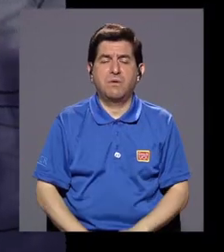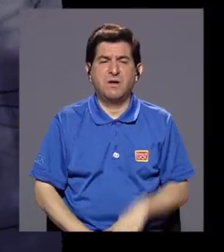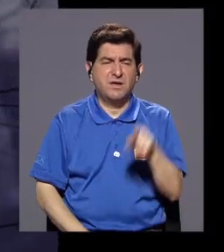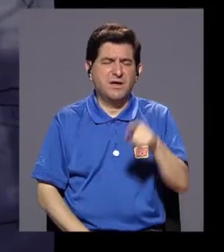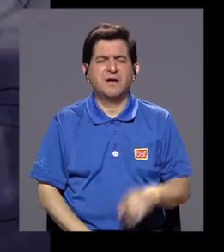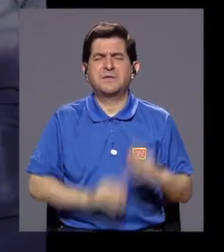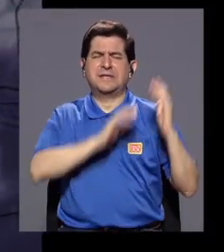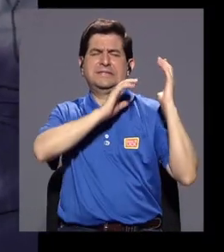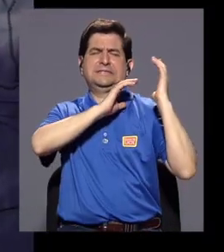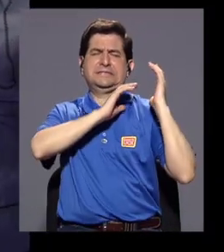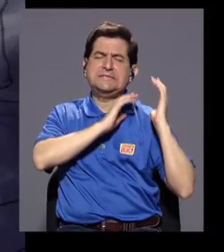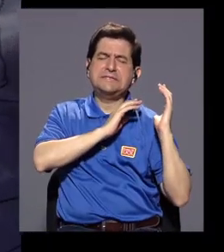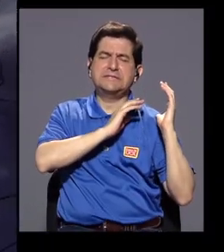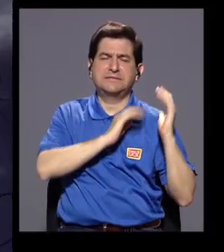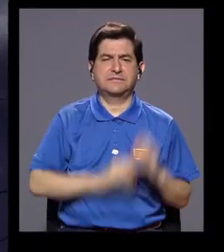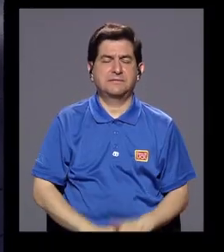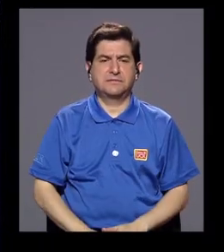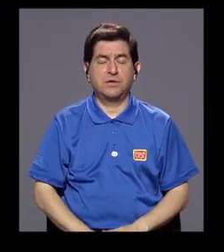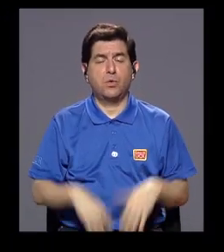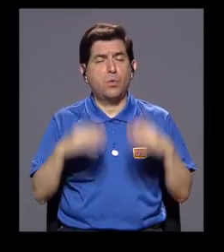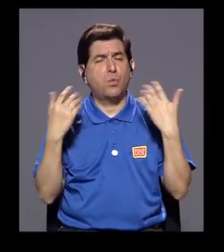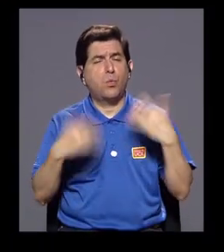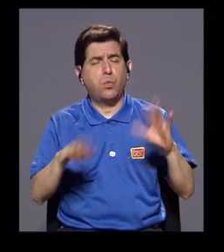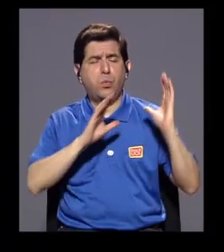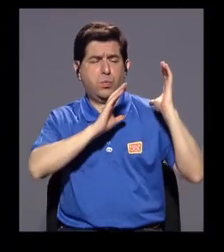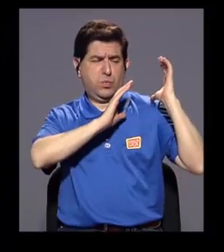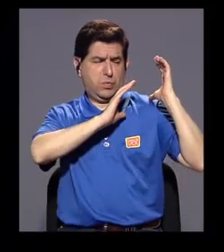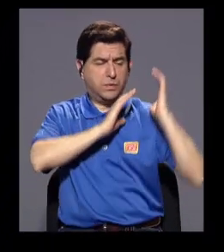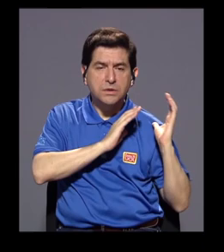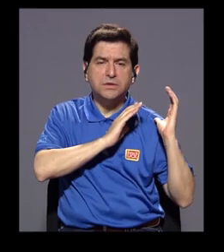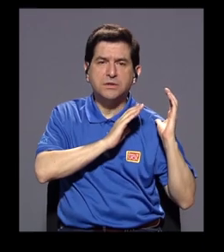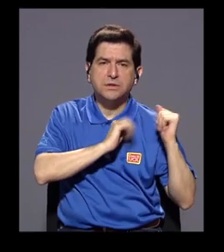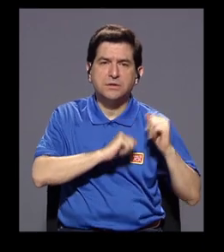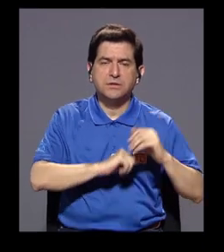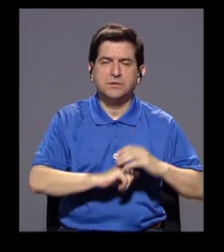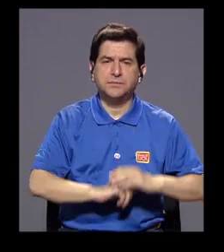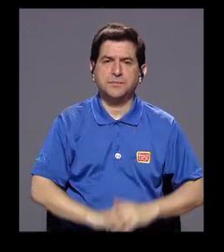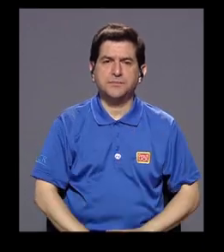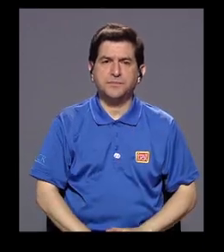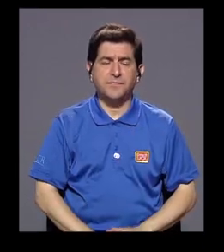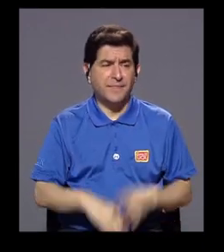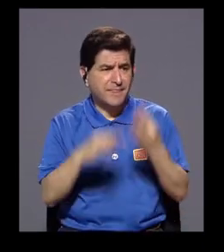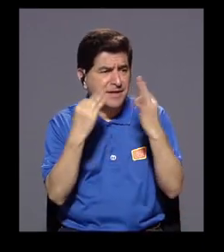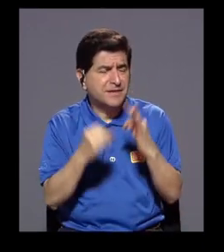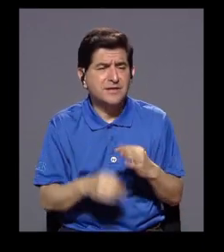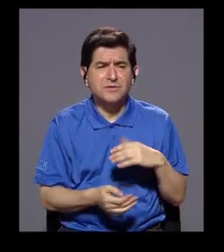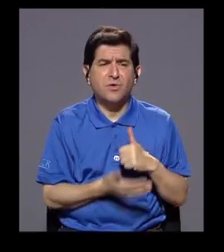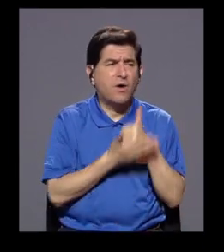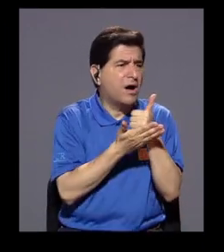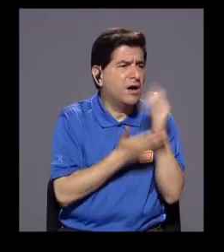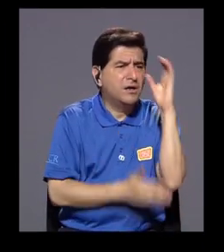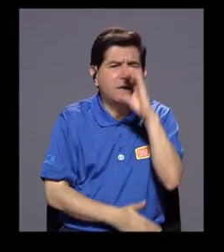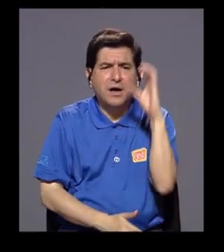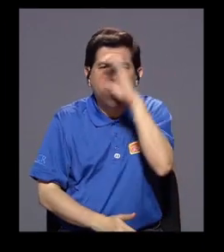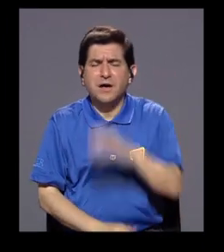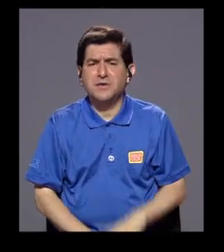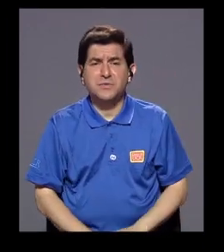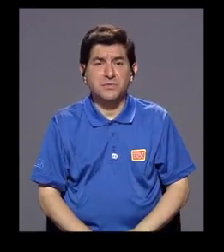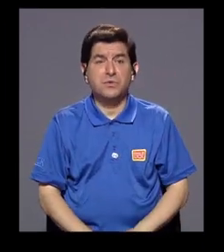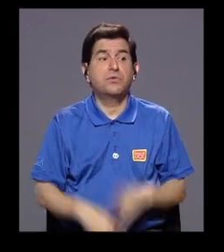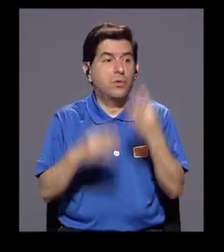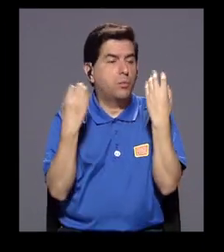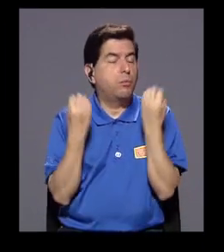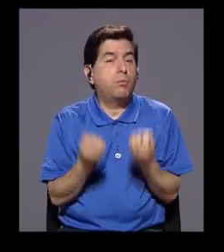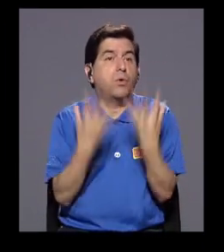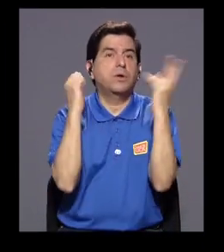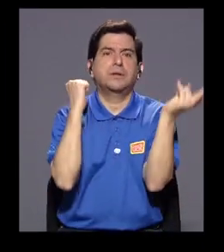E intentó buscar ayuda. ¿Cuántas veces no lo hizo? Pero todos los exámenes decían